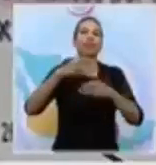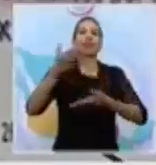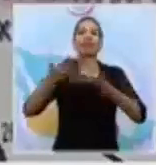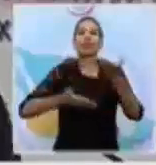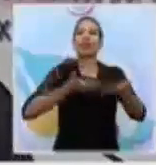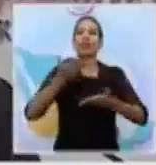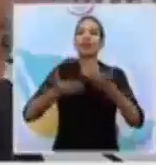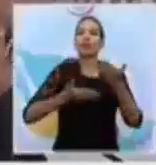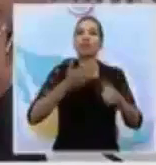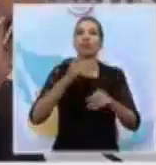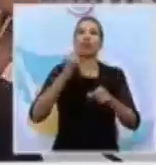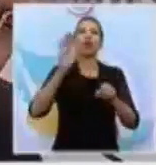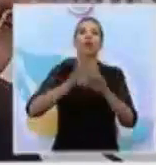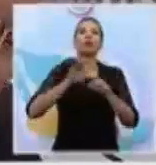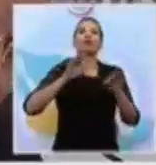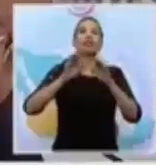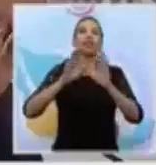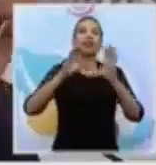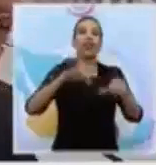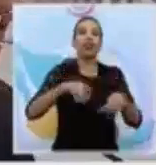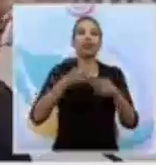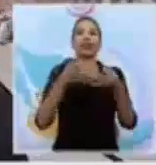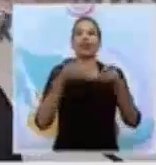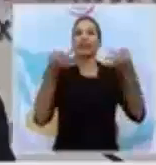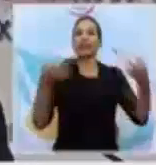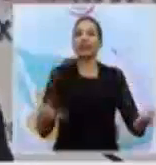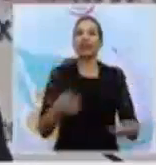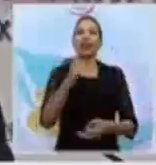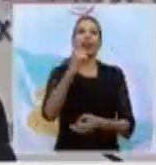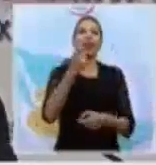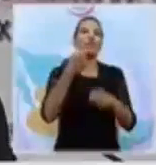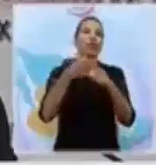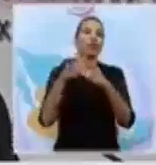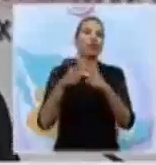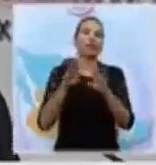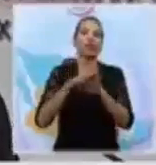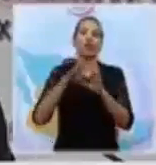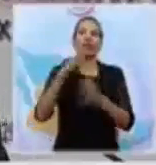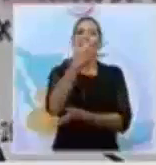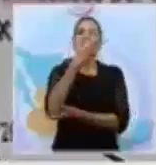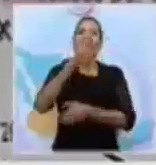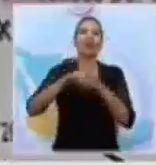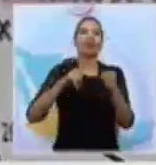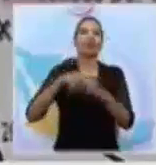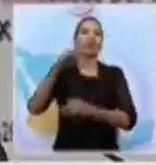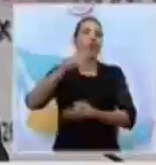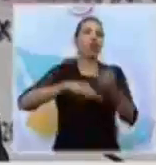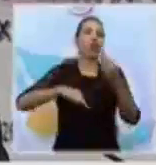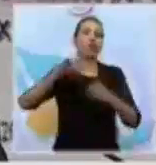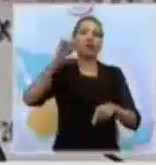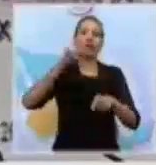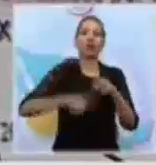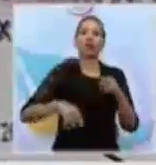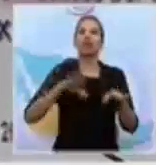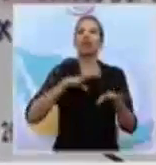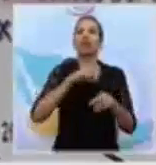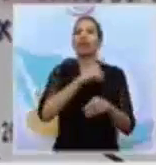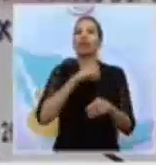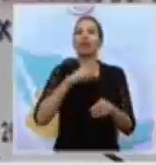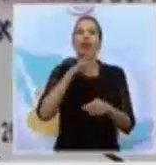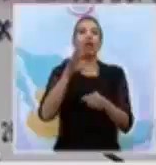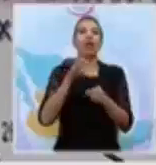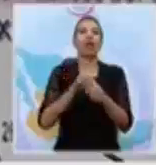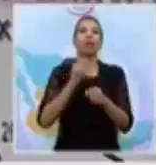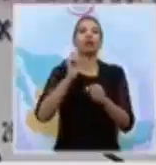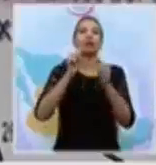servicio, a la fuerza de trabajo, a la tierra, al agua y a la naturaleza toda. La desenajenación debe comprender